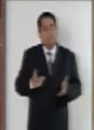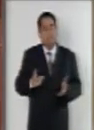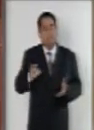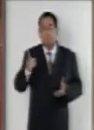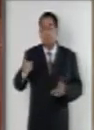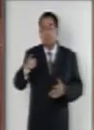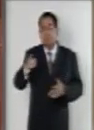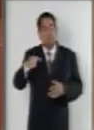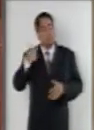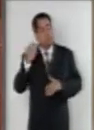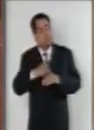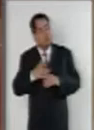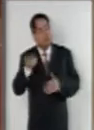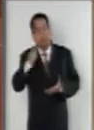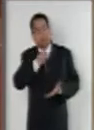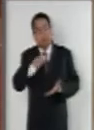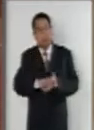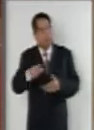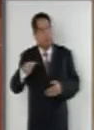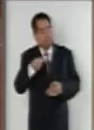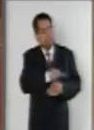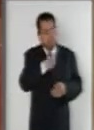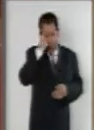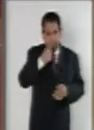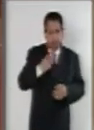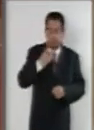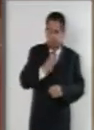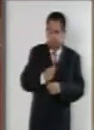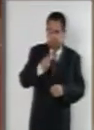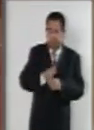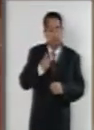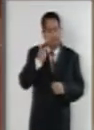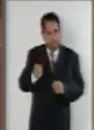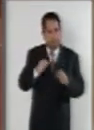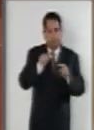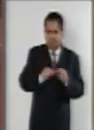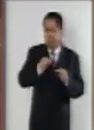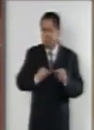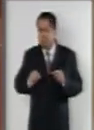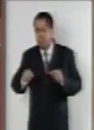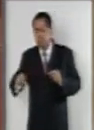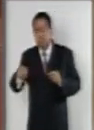enviaría una ley al Congreso para poder hacer estos 3